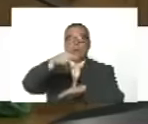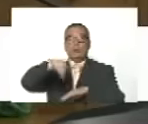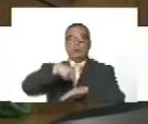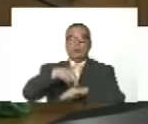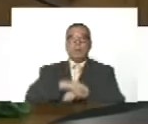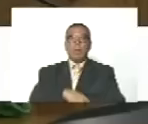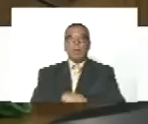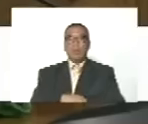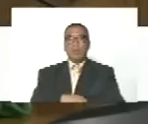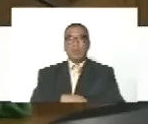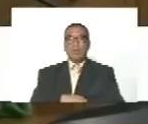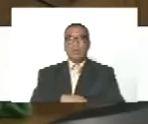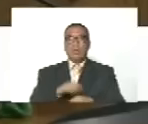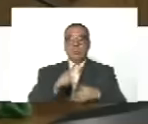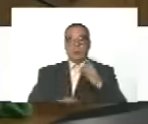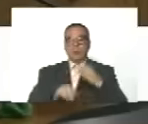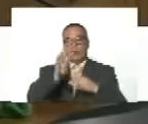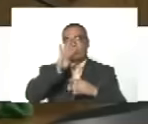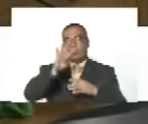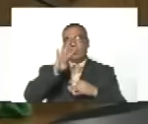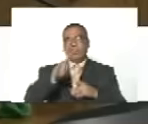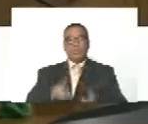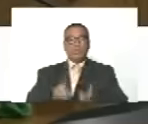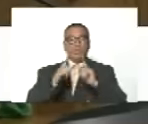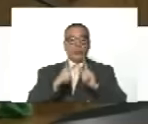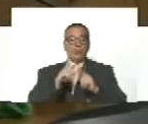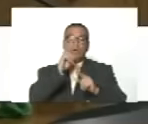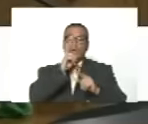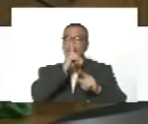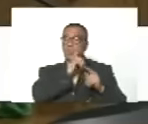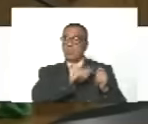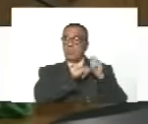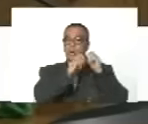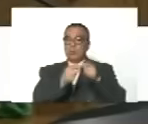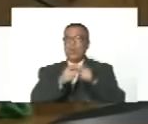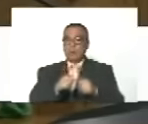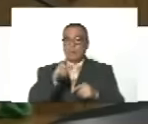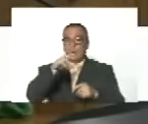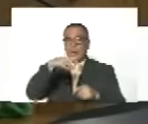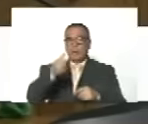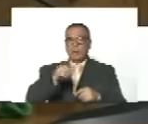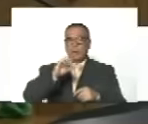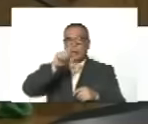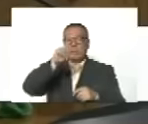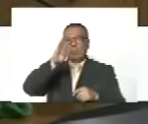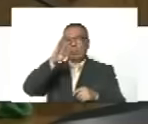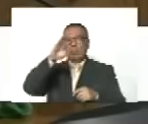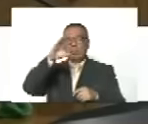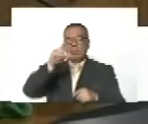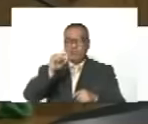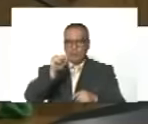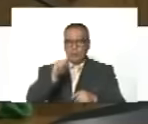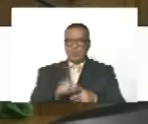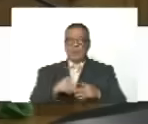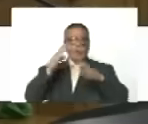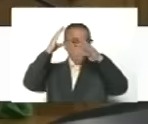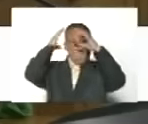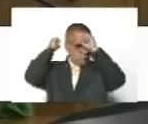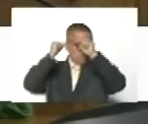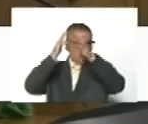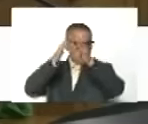de la Asamblea Nacional. Cuarto, autorizar el nombramiento de la ciudadana Rosalba Lobué Antico como